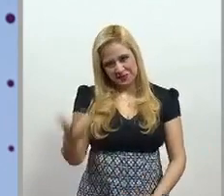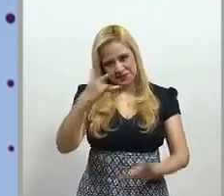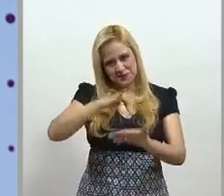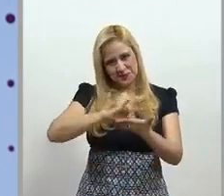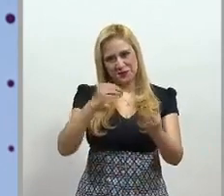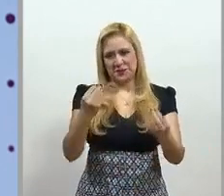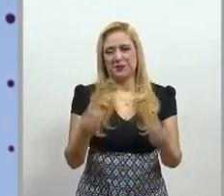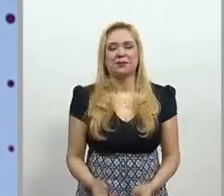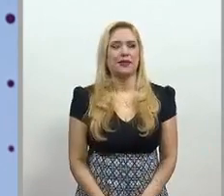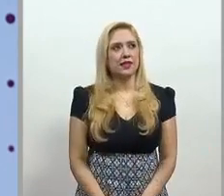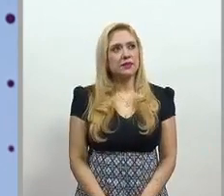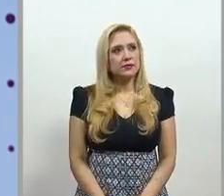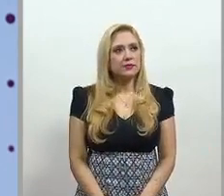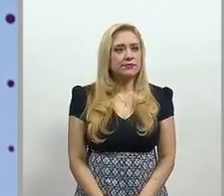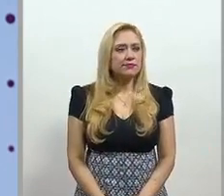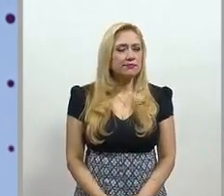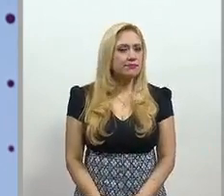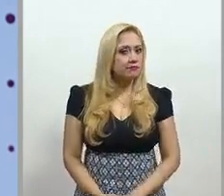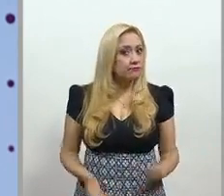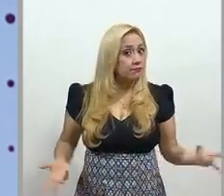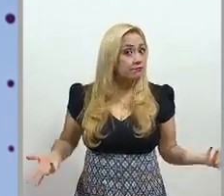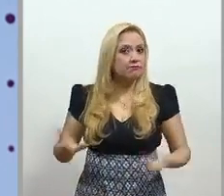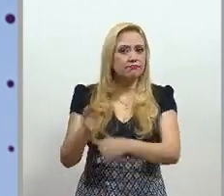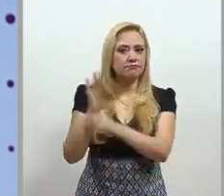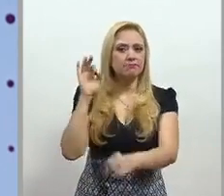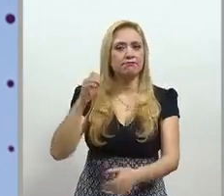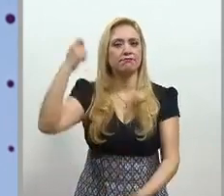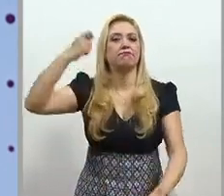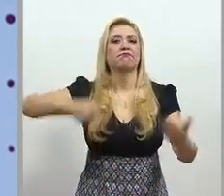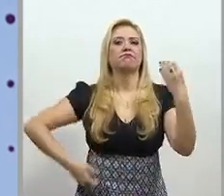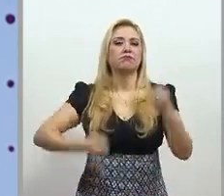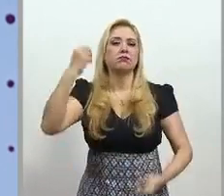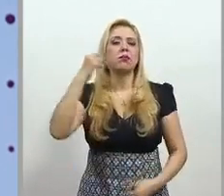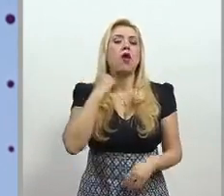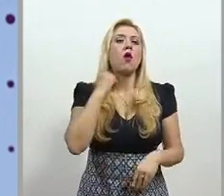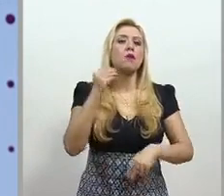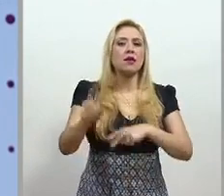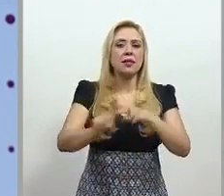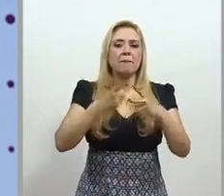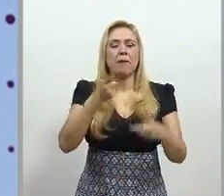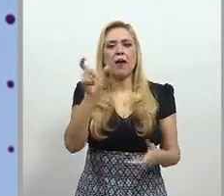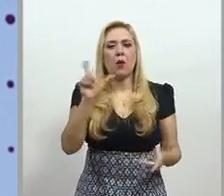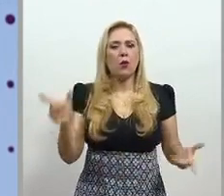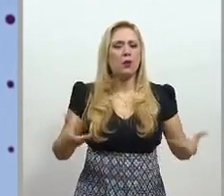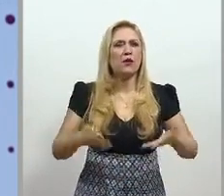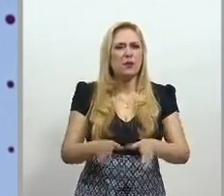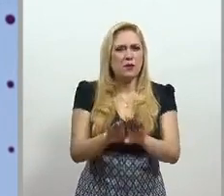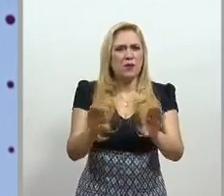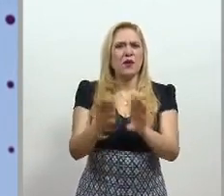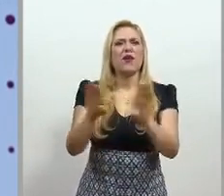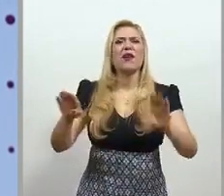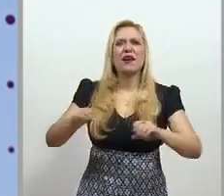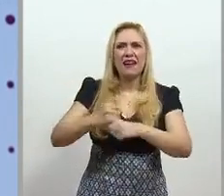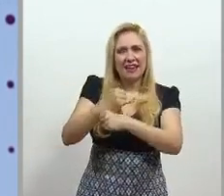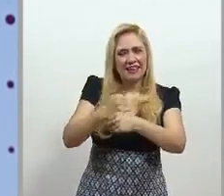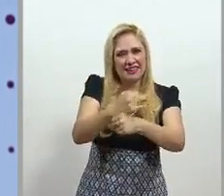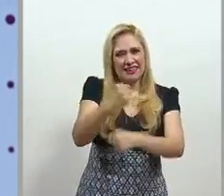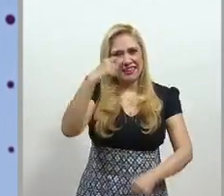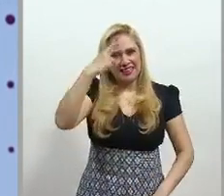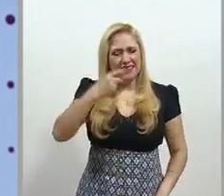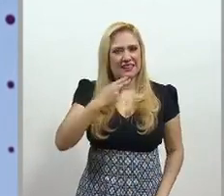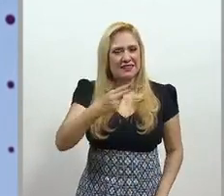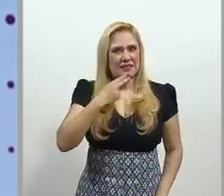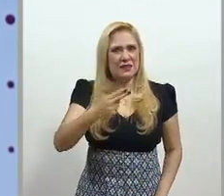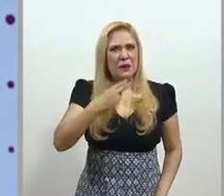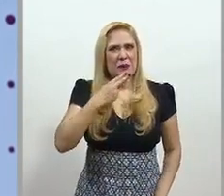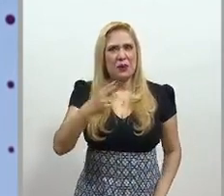seguramente no involucran a todos los afectados. Entonces, este parámetro de control constitucional que viene de fuente internacional, lo que dice es,